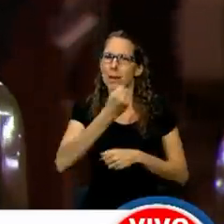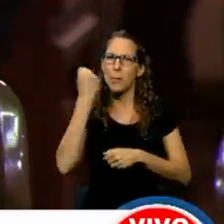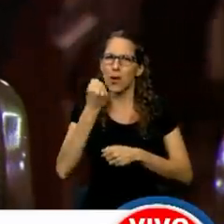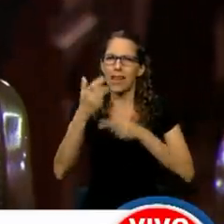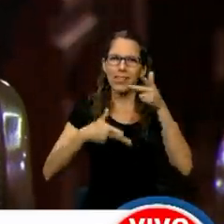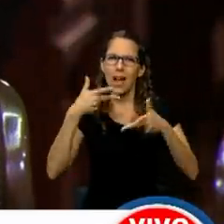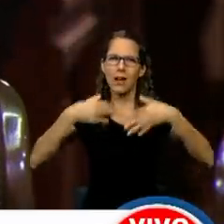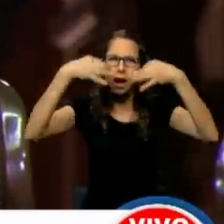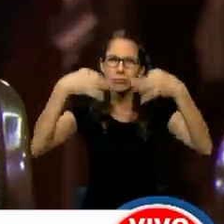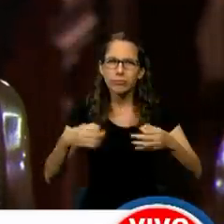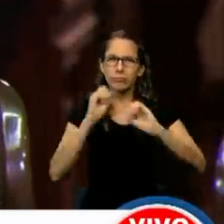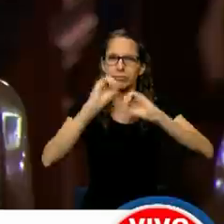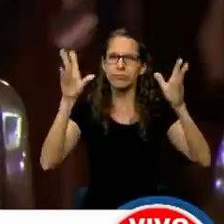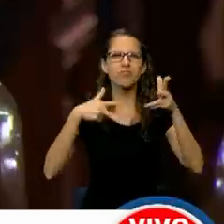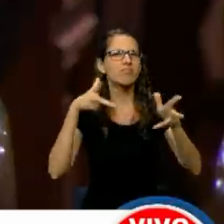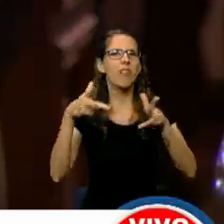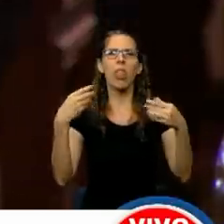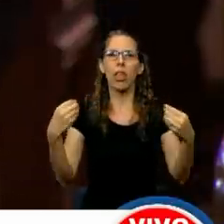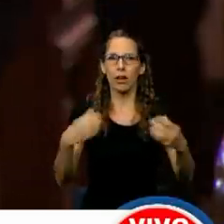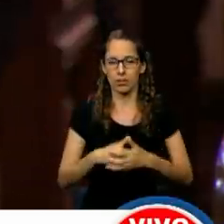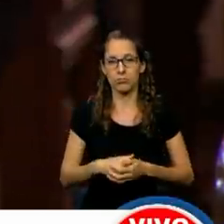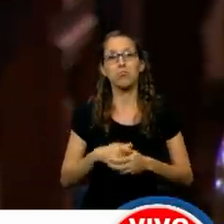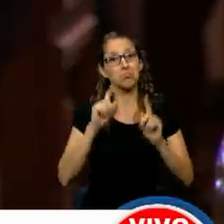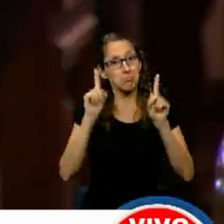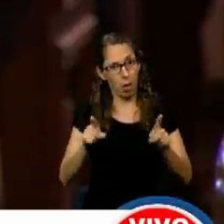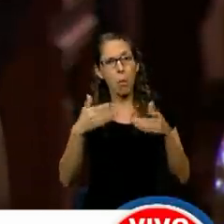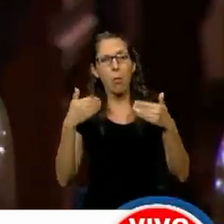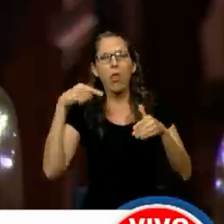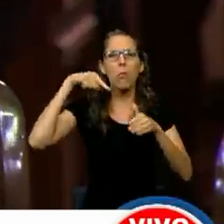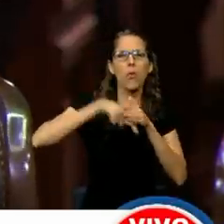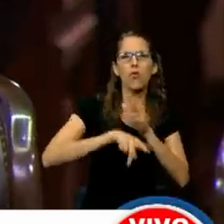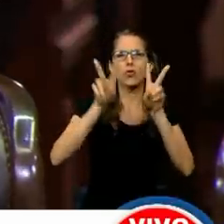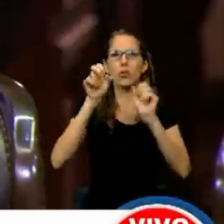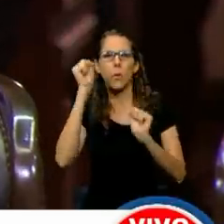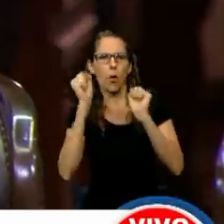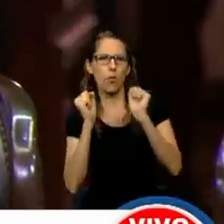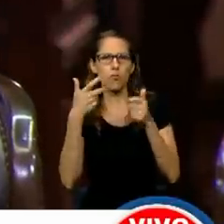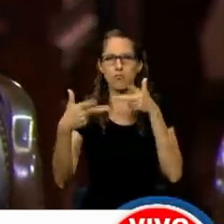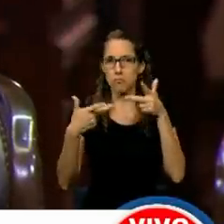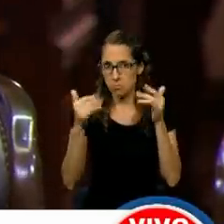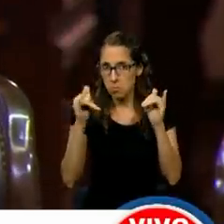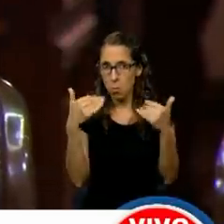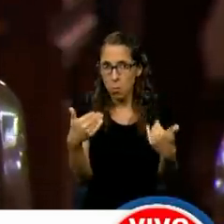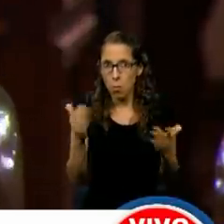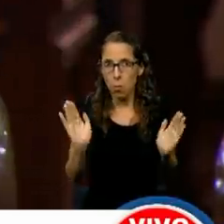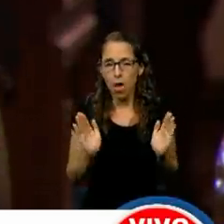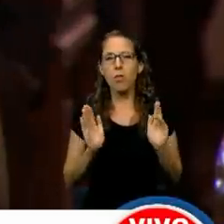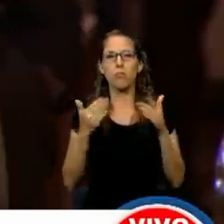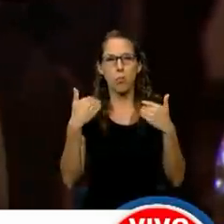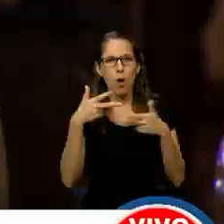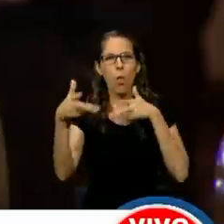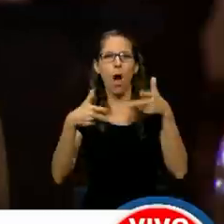lo que estamos discutiendo acá también puedo hablar de los tecnicismos también puedo hablar de todos los tecnicismos